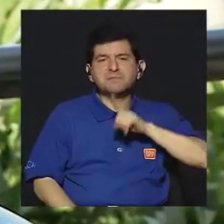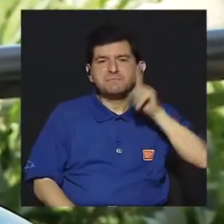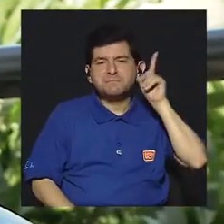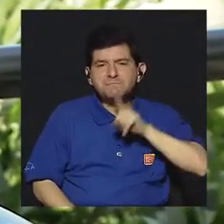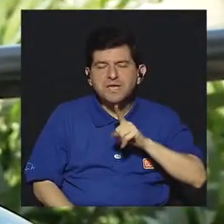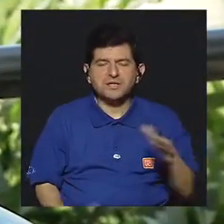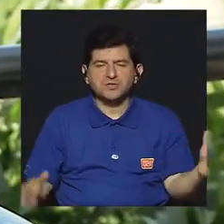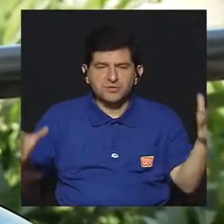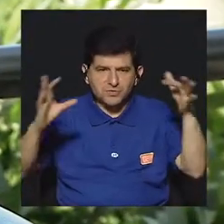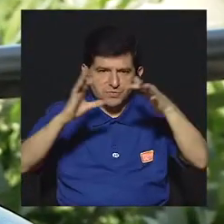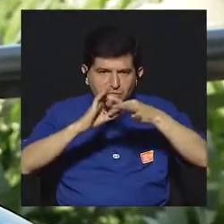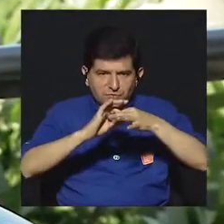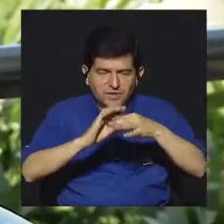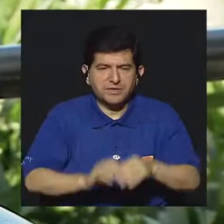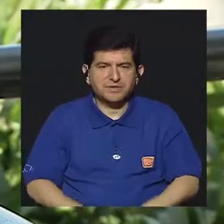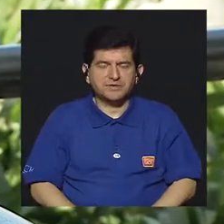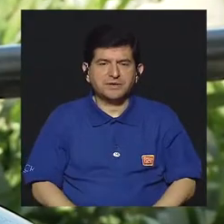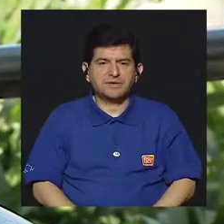que hay alrededor de